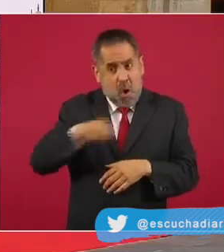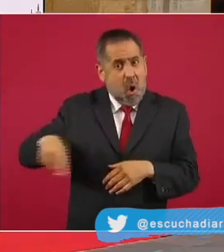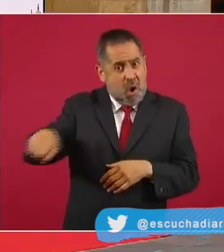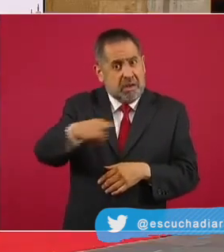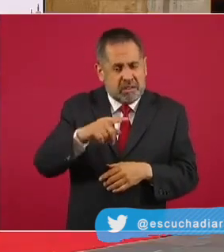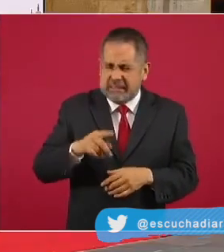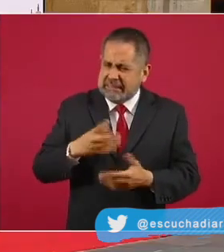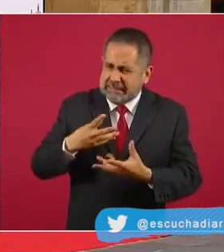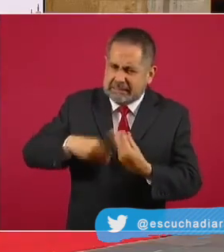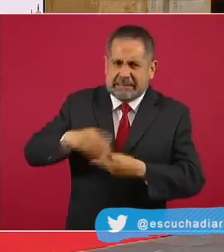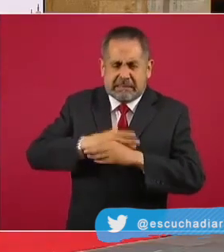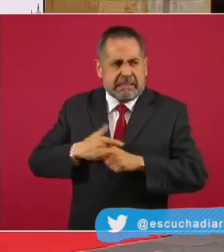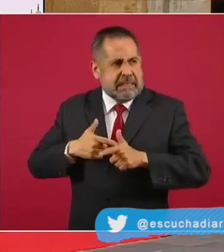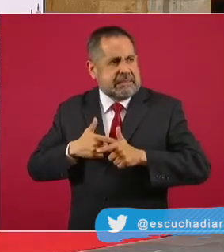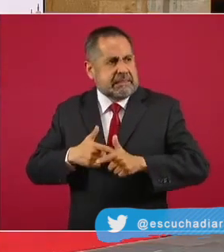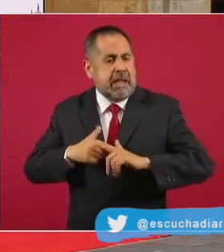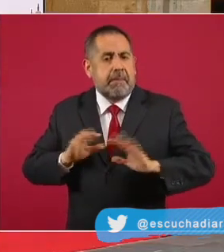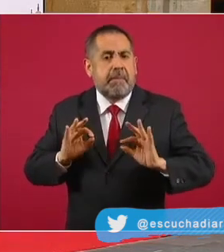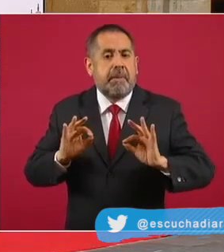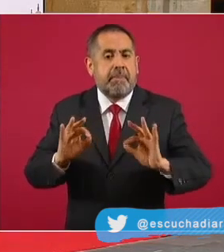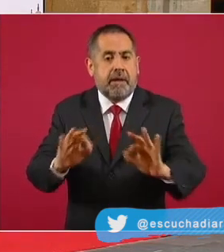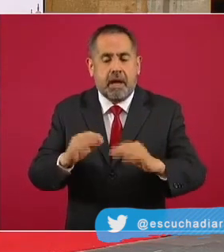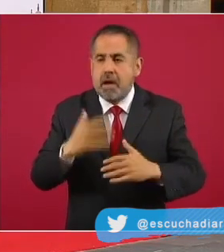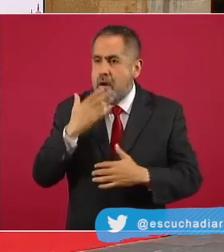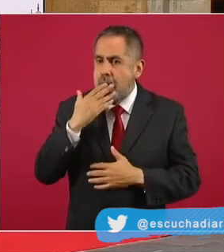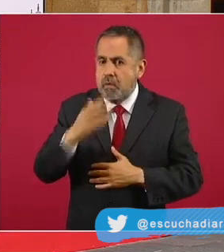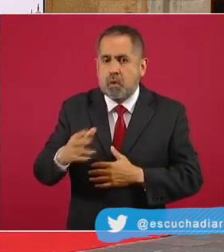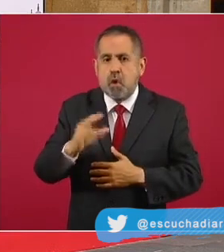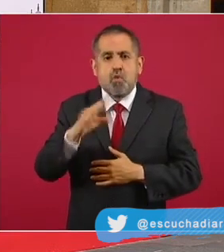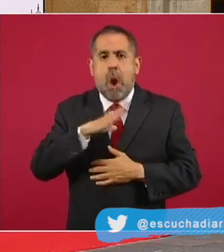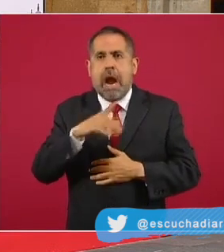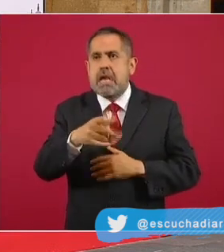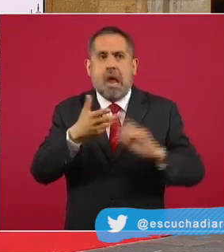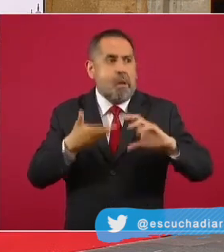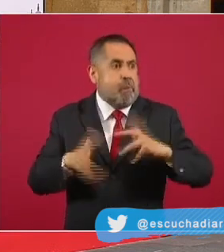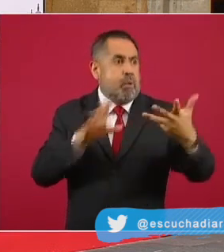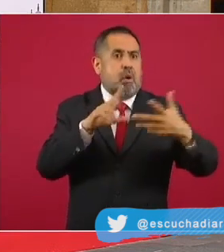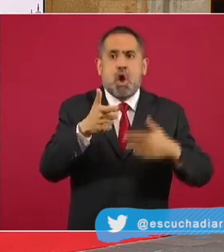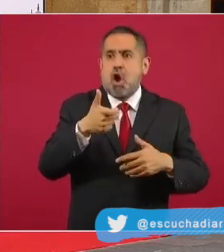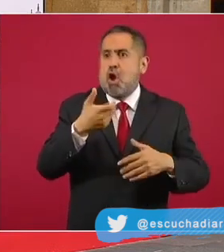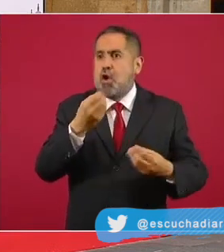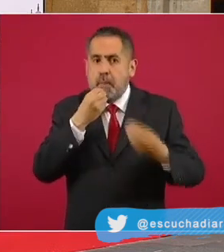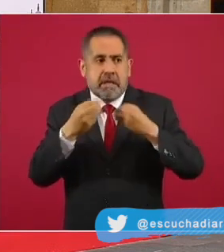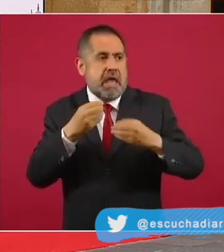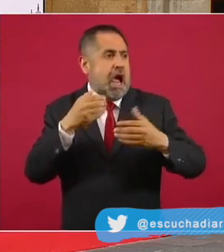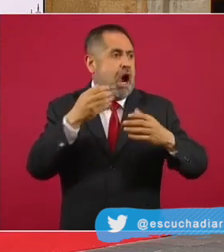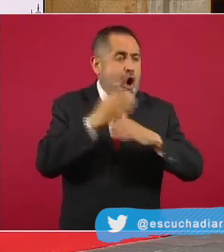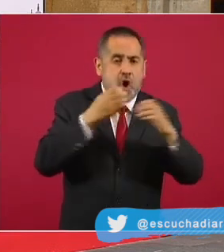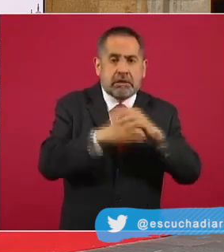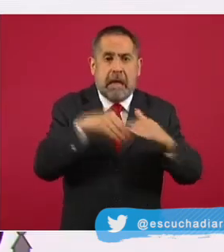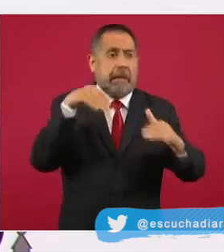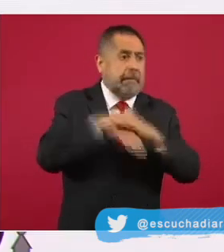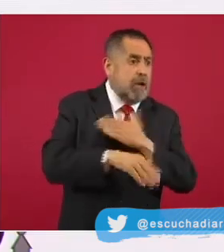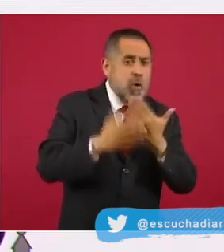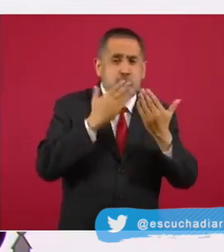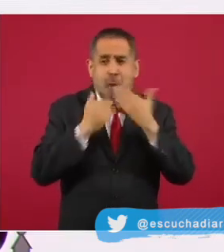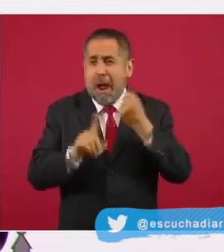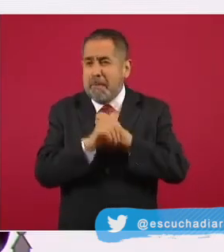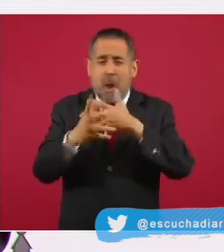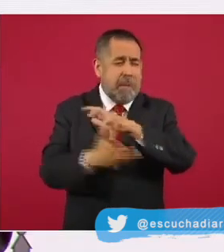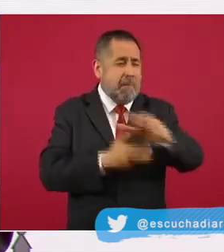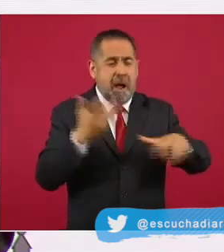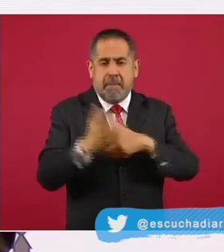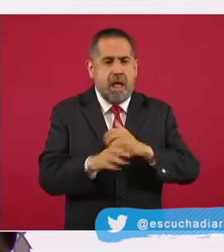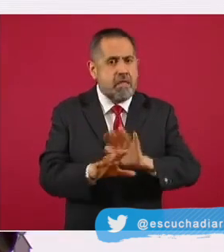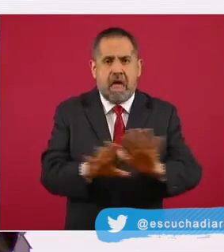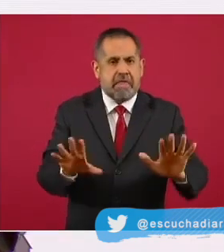sino que se evitó una caída del consumo de alimentos y de otros bienes de primera necesidad, lo que habría